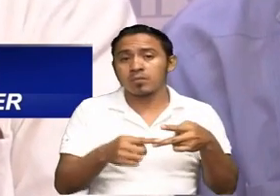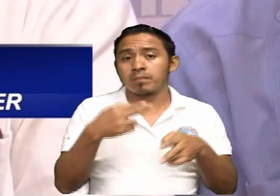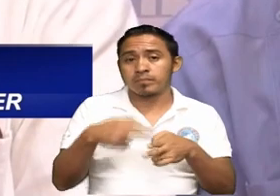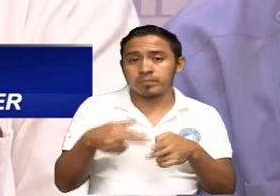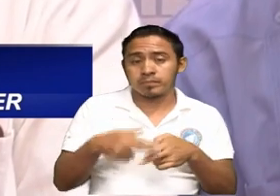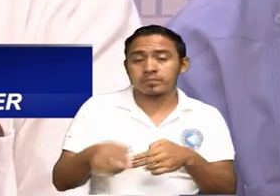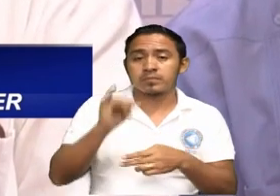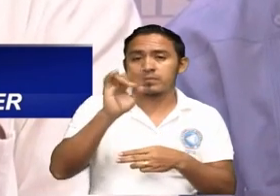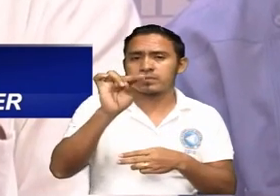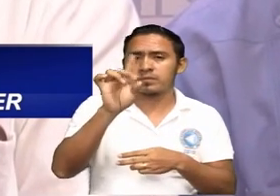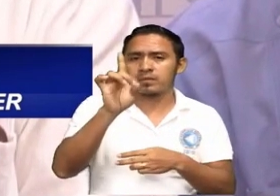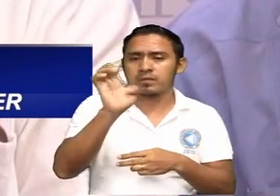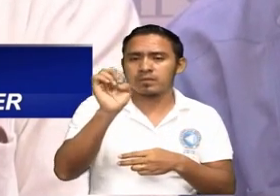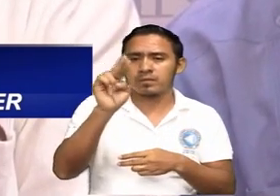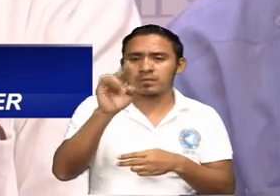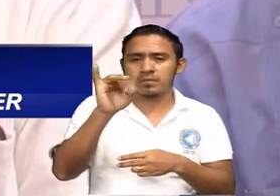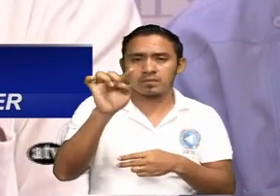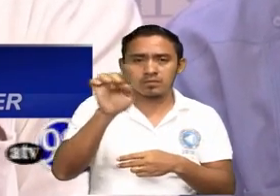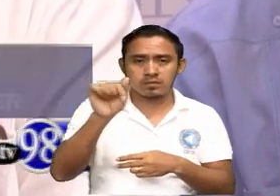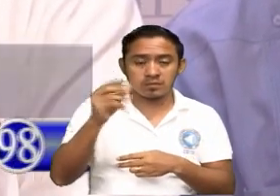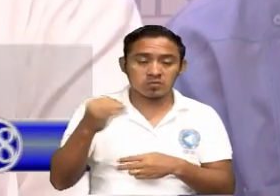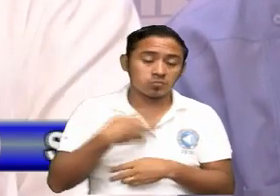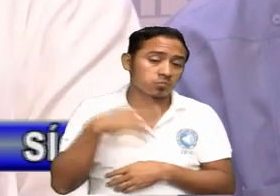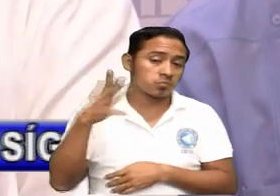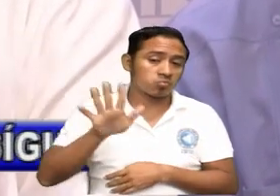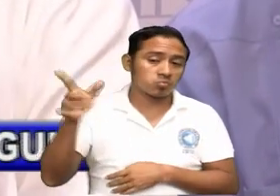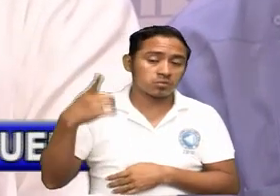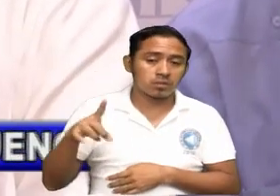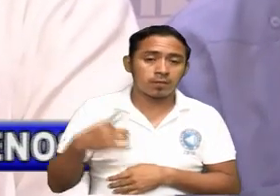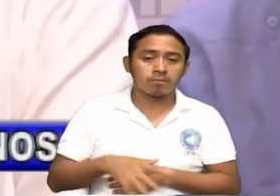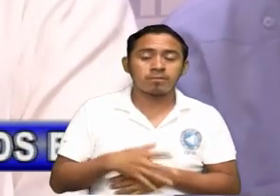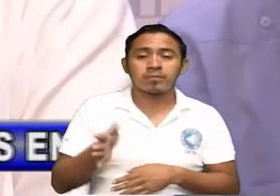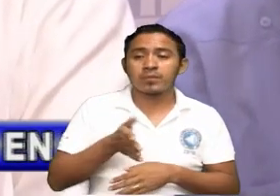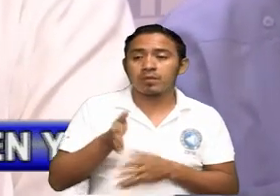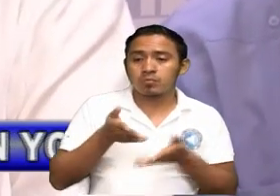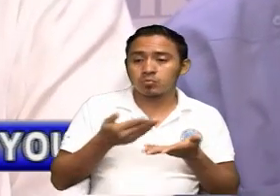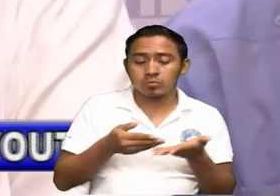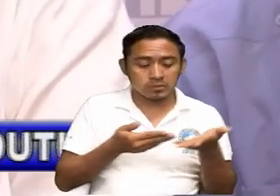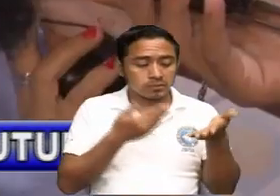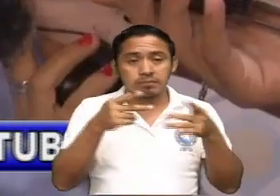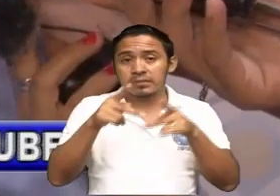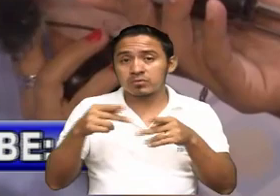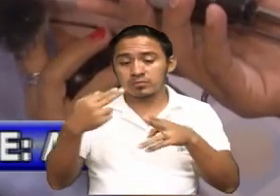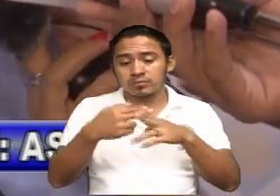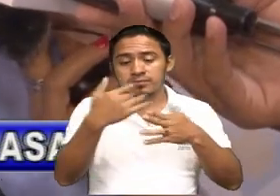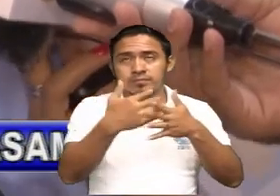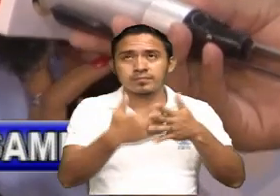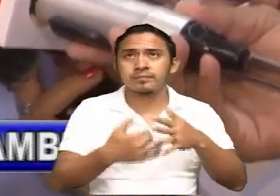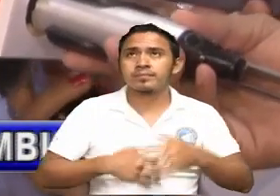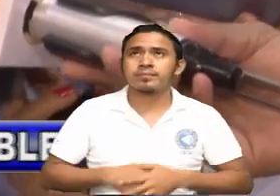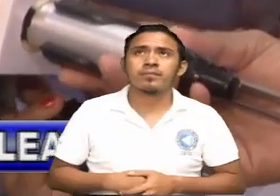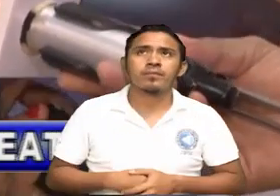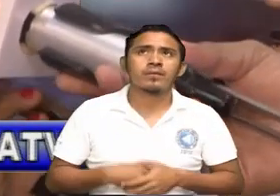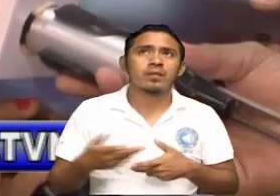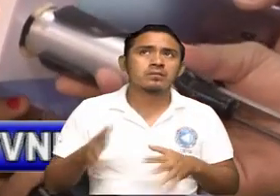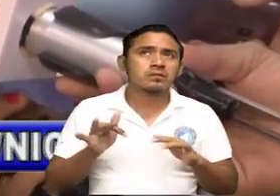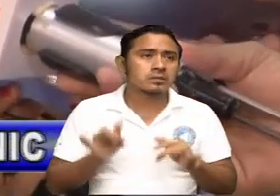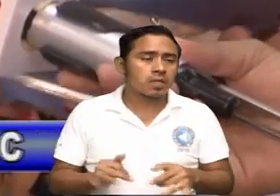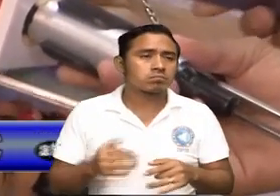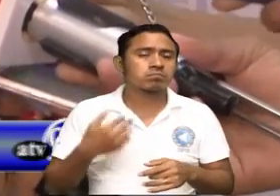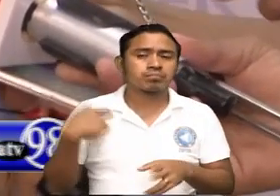indemnización que en derecho corresponde a los beneficiarios que él había contratado como un